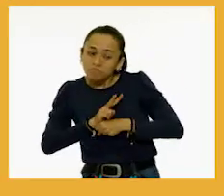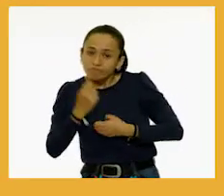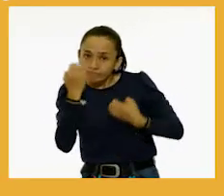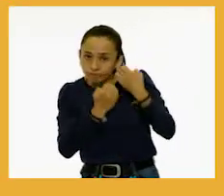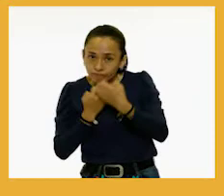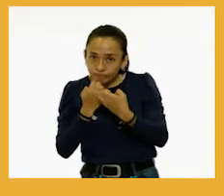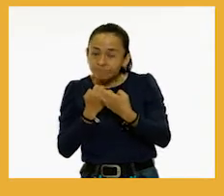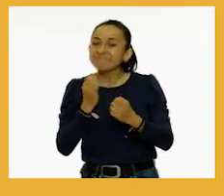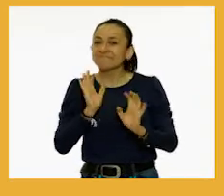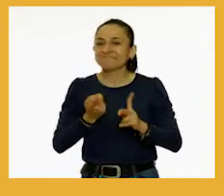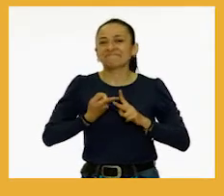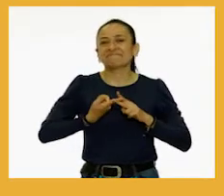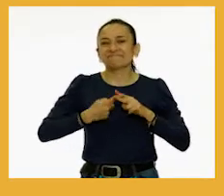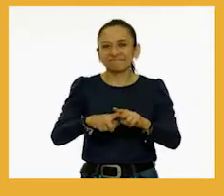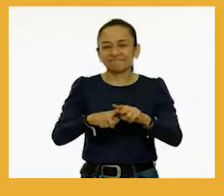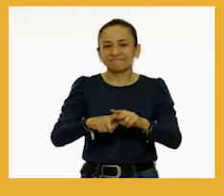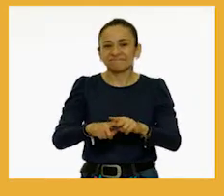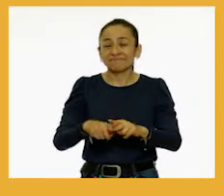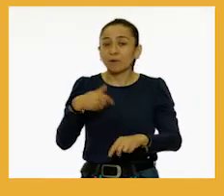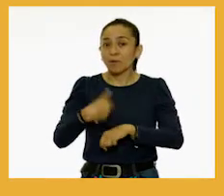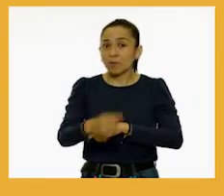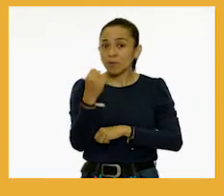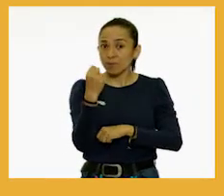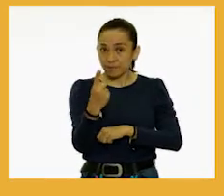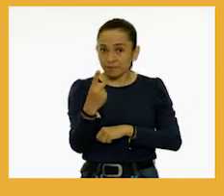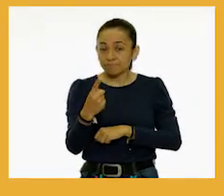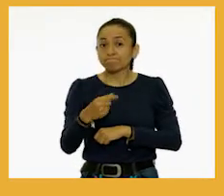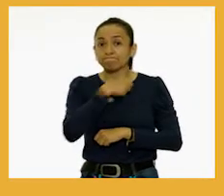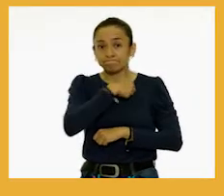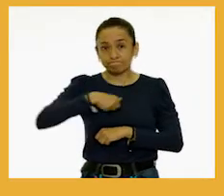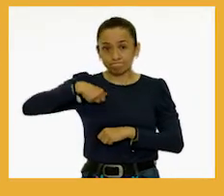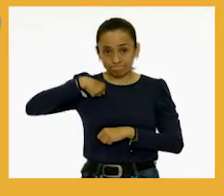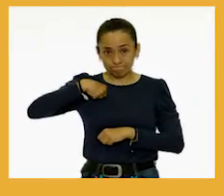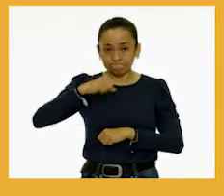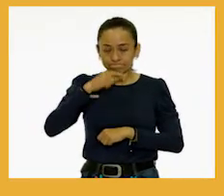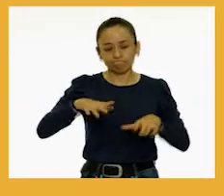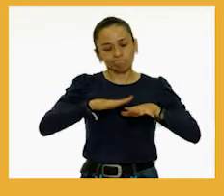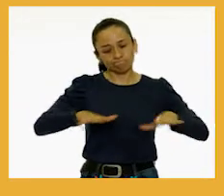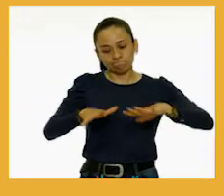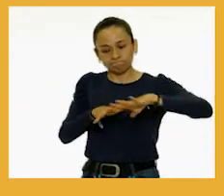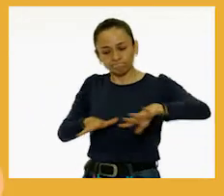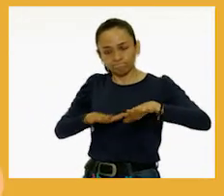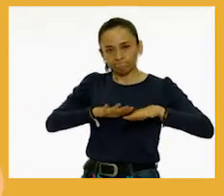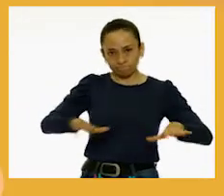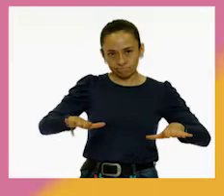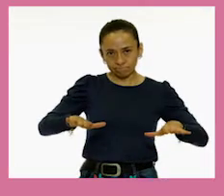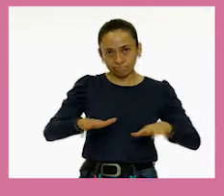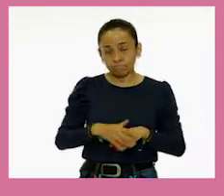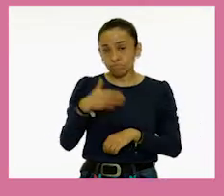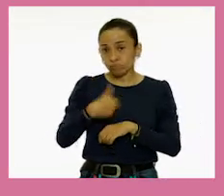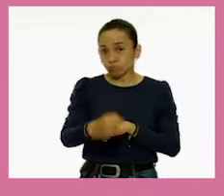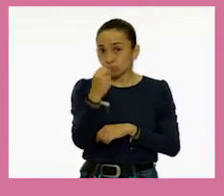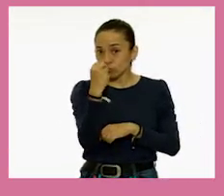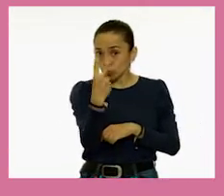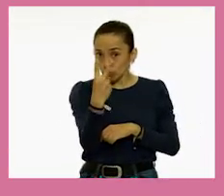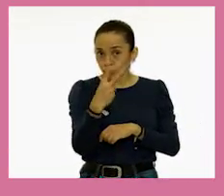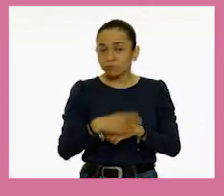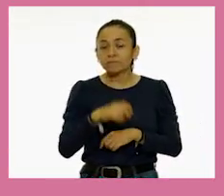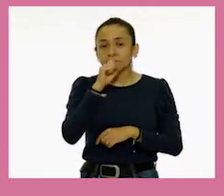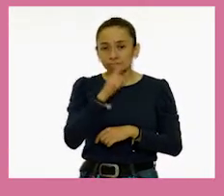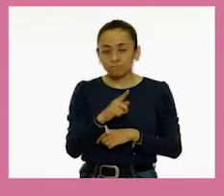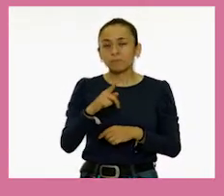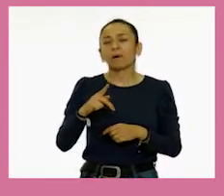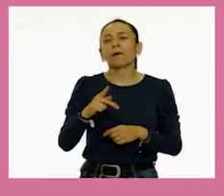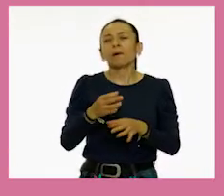¡Empecemos! 1. Estira la playera a lo largo y a lo ancho. 2. Marca con